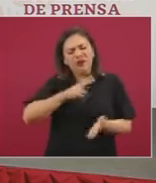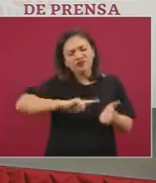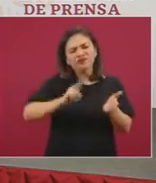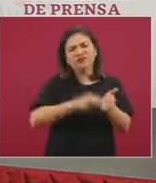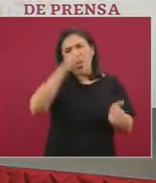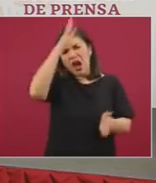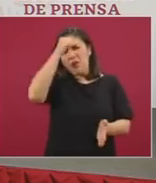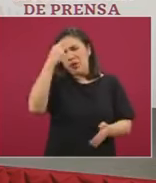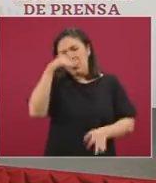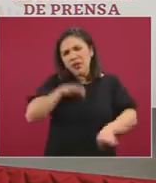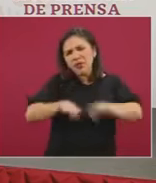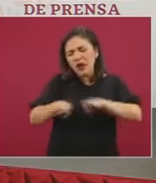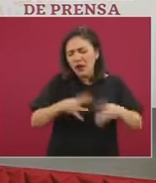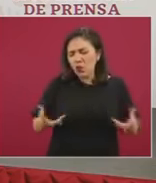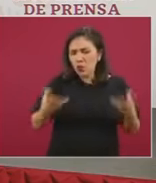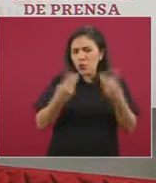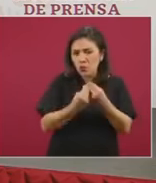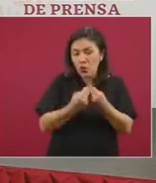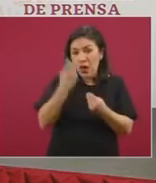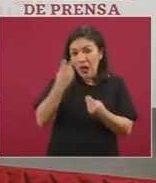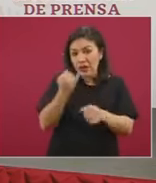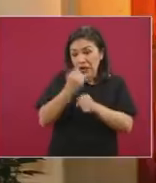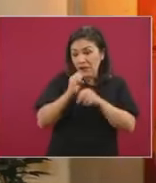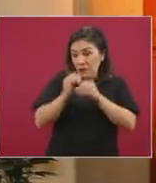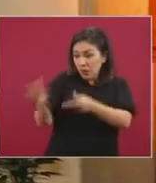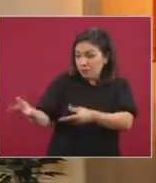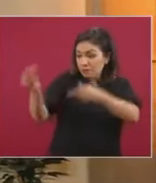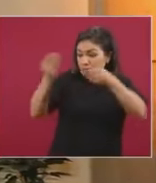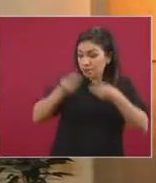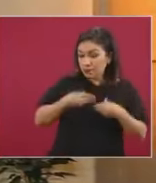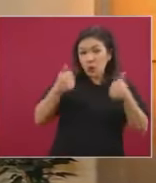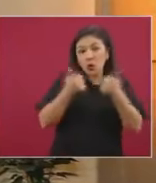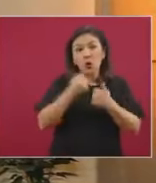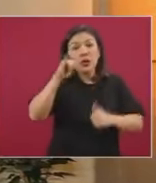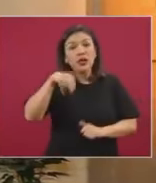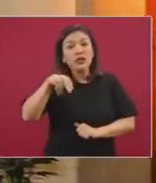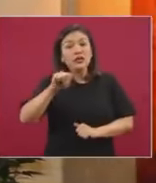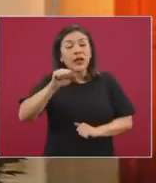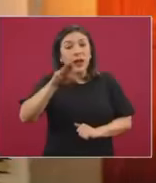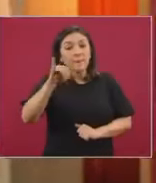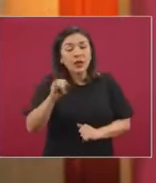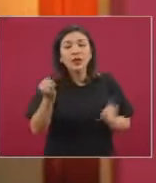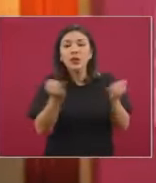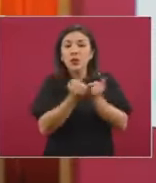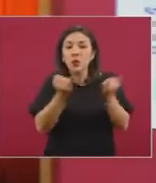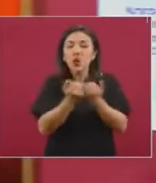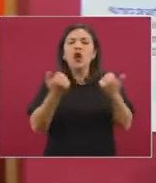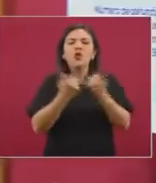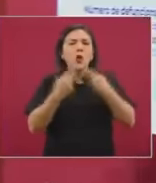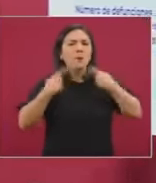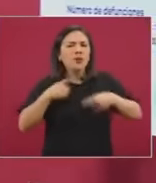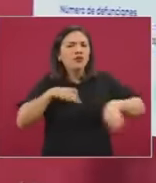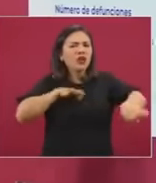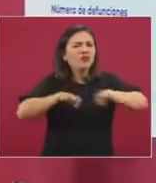colaboración, se concentra y el Instituto Nacional de Salud Pública, a través de los servidores de la Secretaría de Salud,